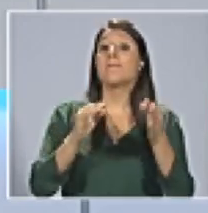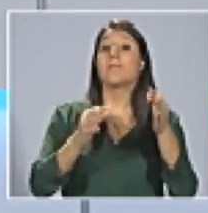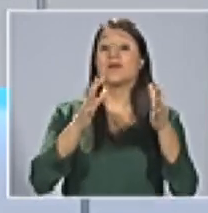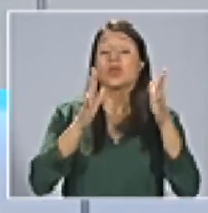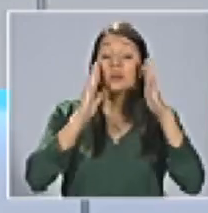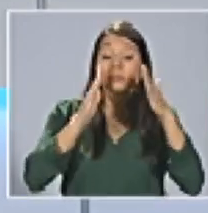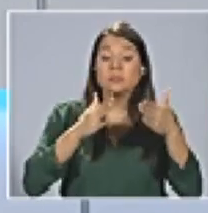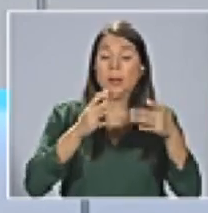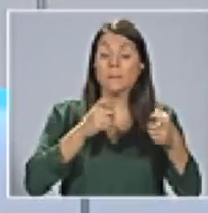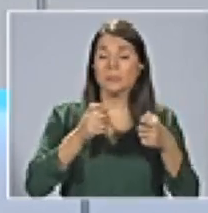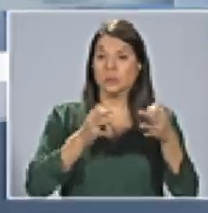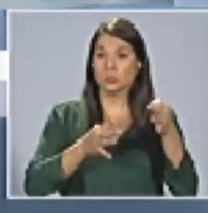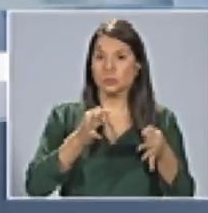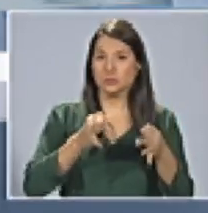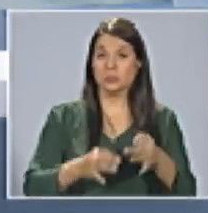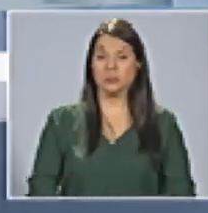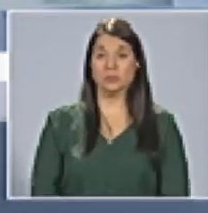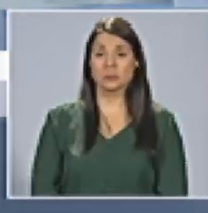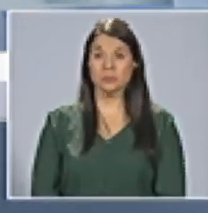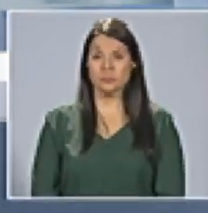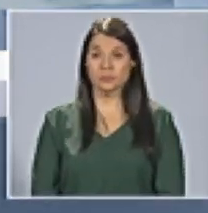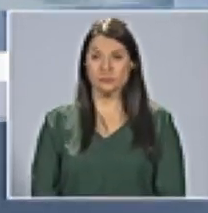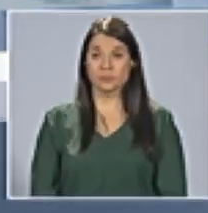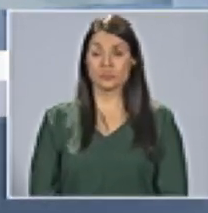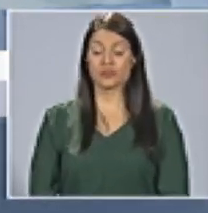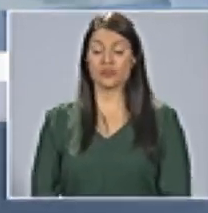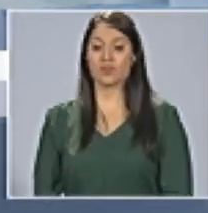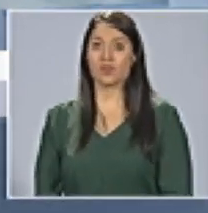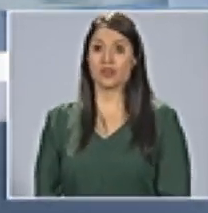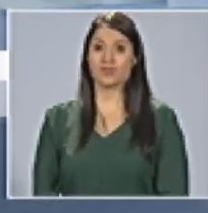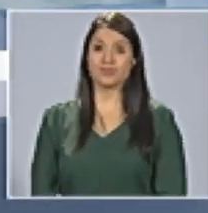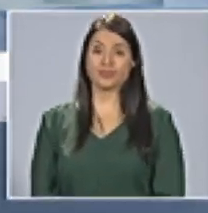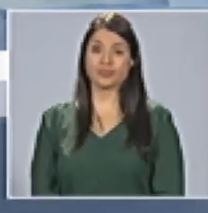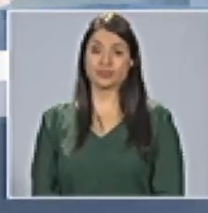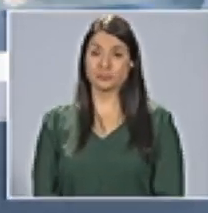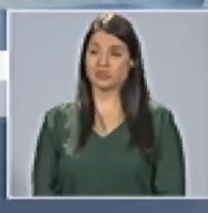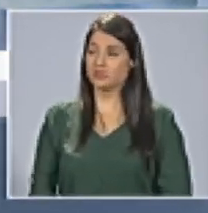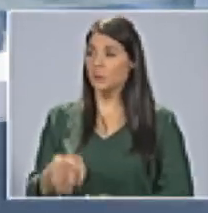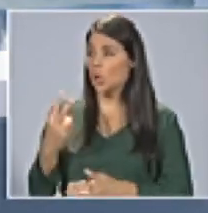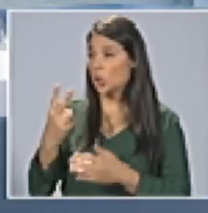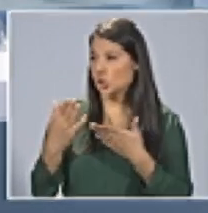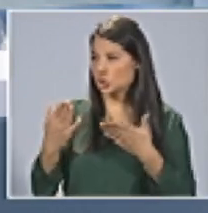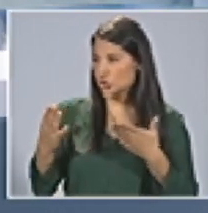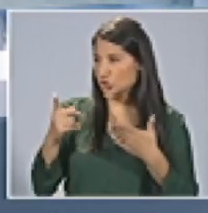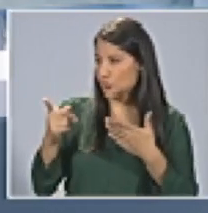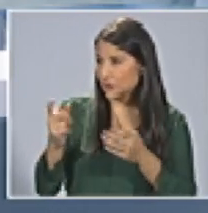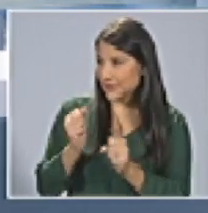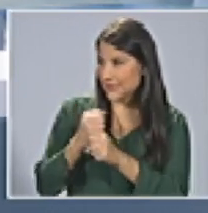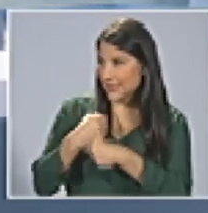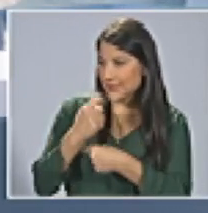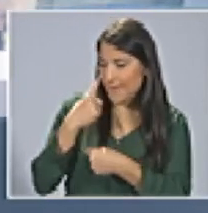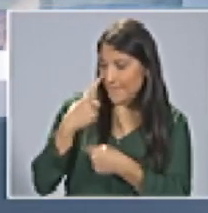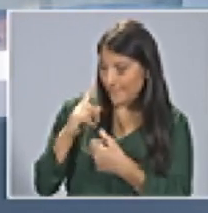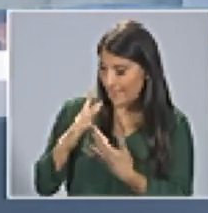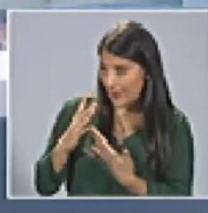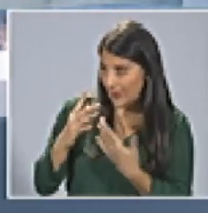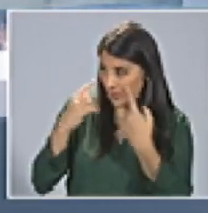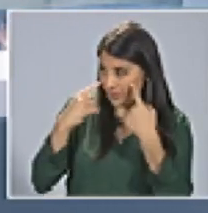es administrar justicia. Acciones, un par, nada más para terminar, don Ewald,